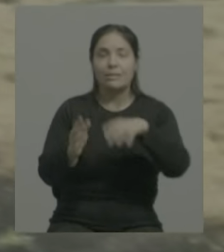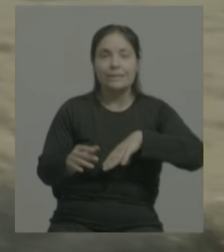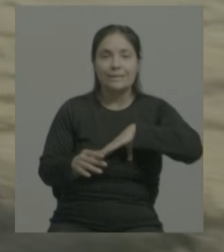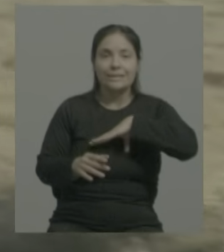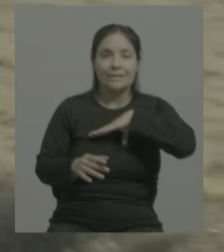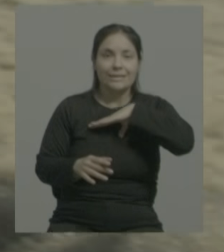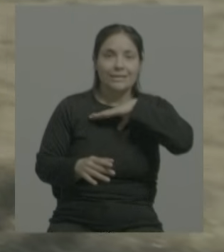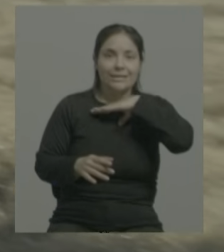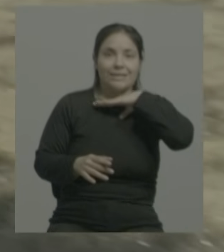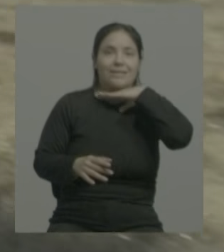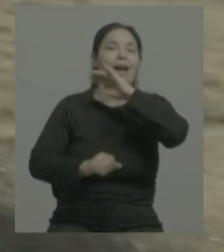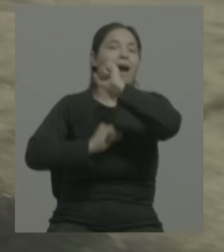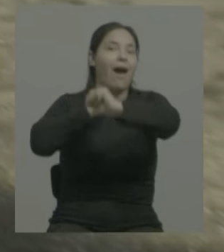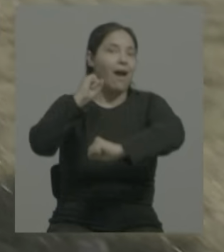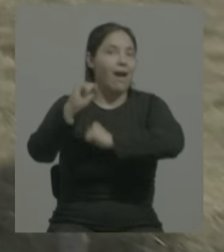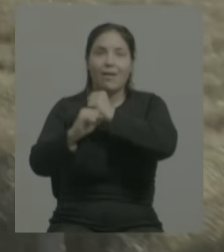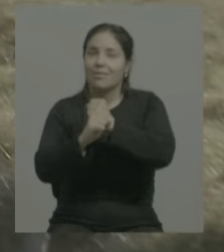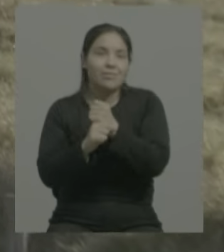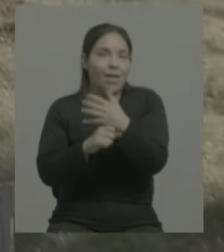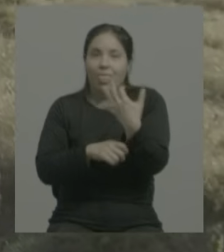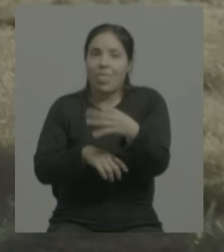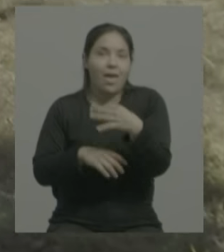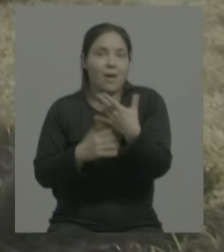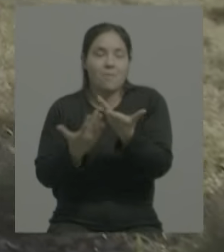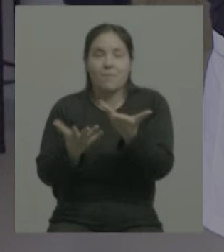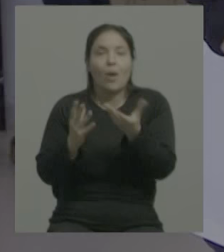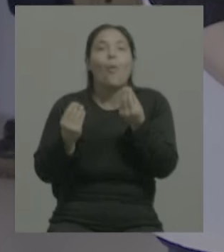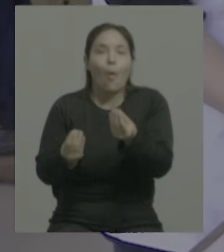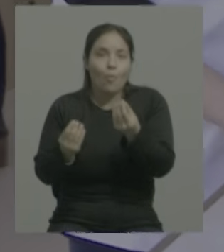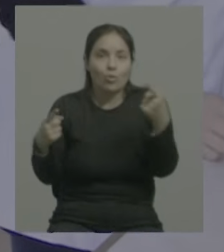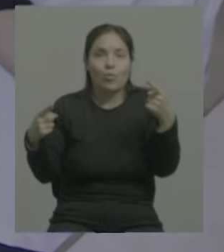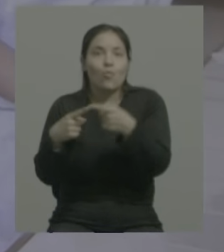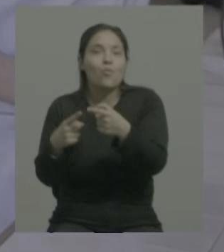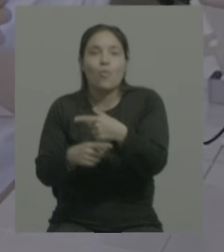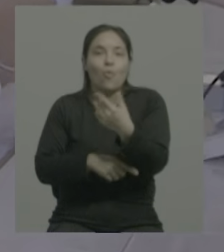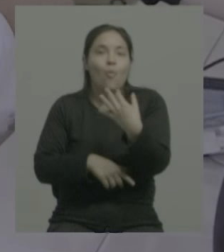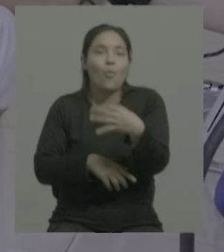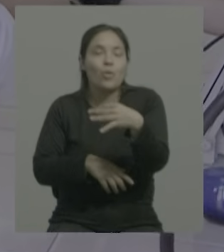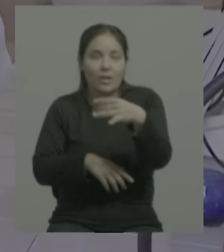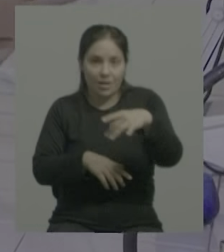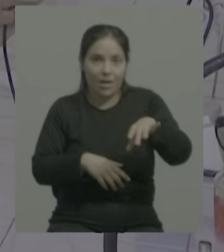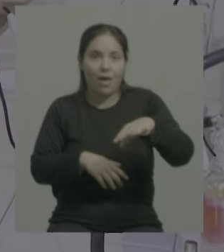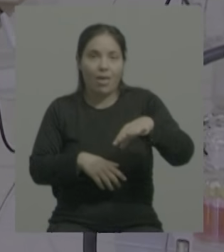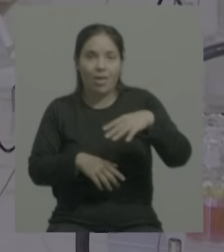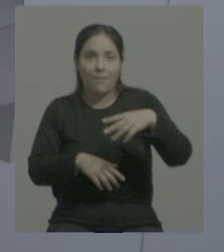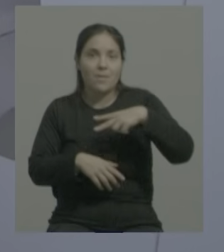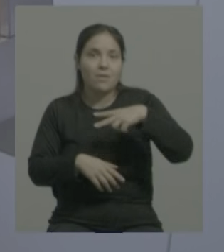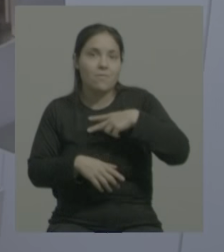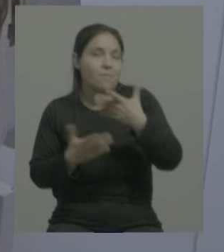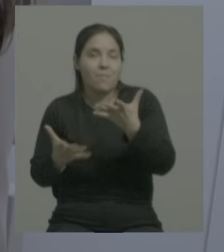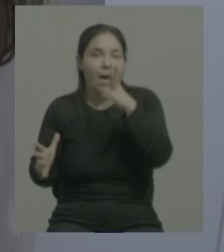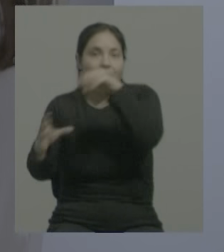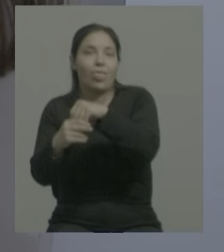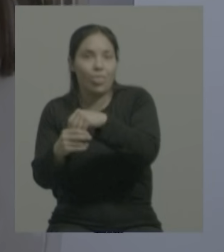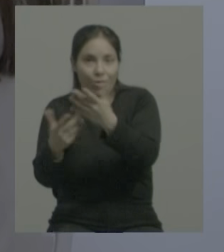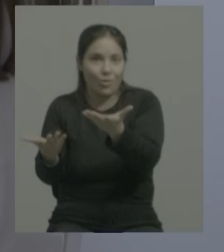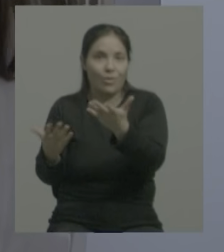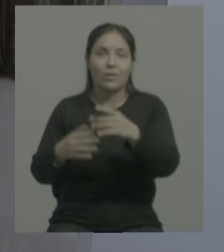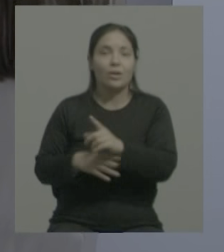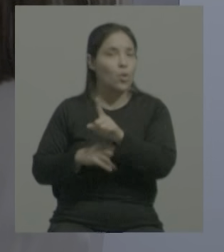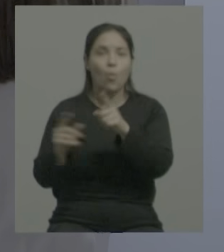va a quedar otra alternativa, o creo que a eso se está apuntando, obviamente que nosotros estamos trabajando para que no suceda, de que ingrese el sector privado,